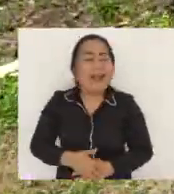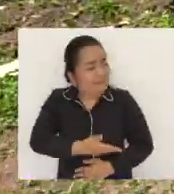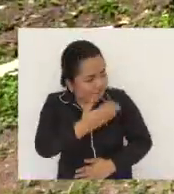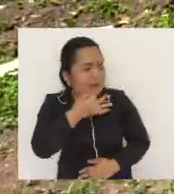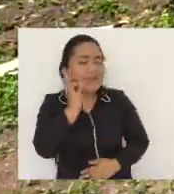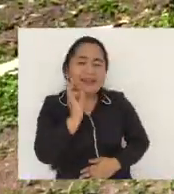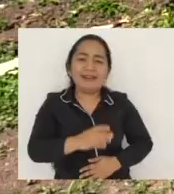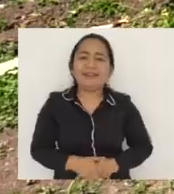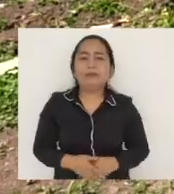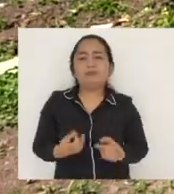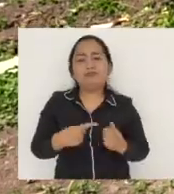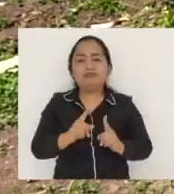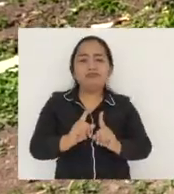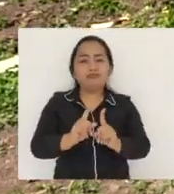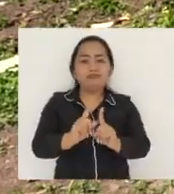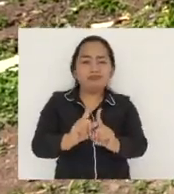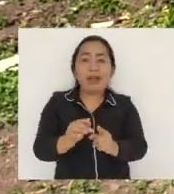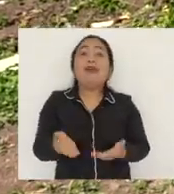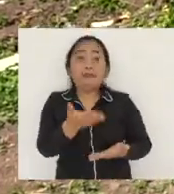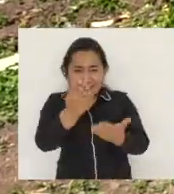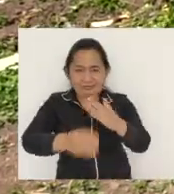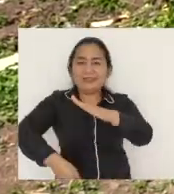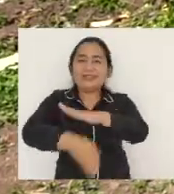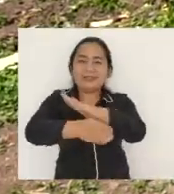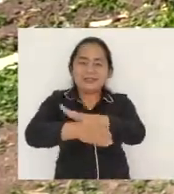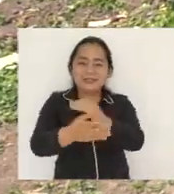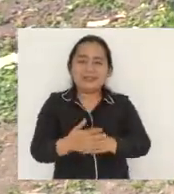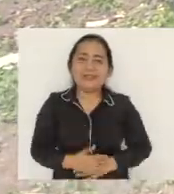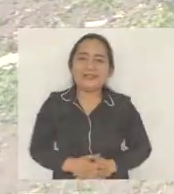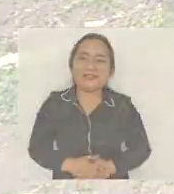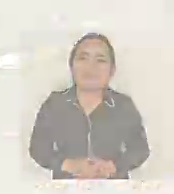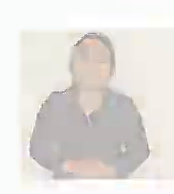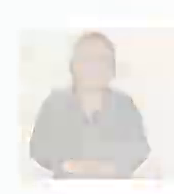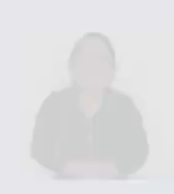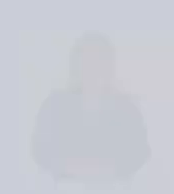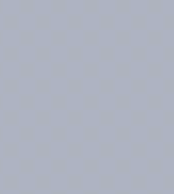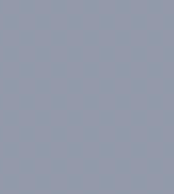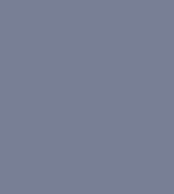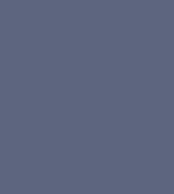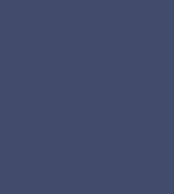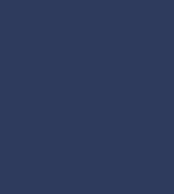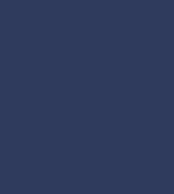cafecito? Vamos, Doña Rosita. En estudio, seguimos en directo.